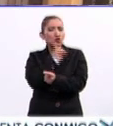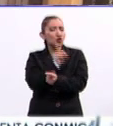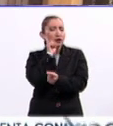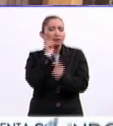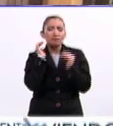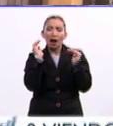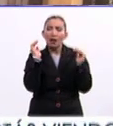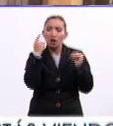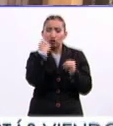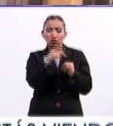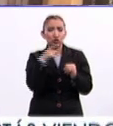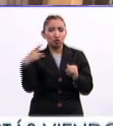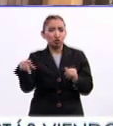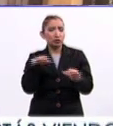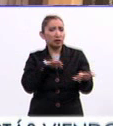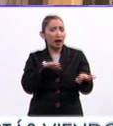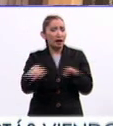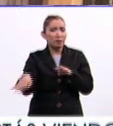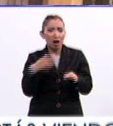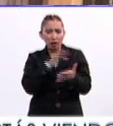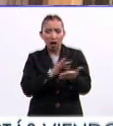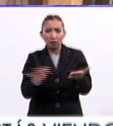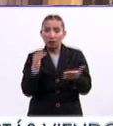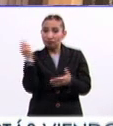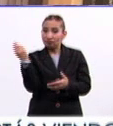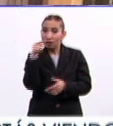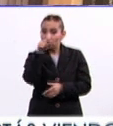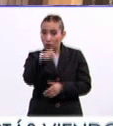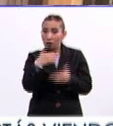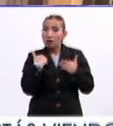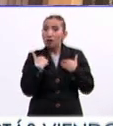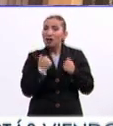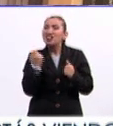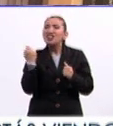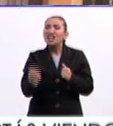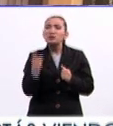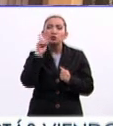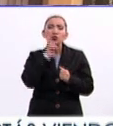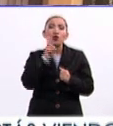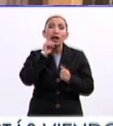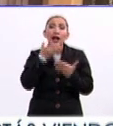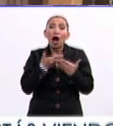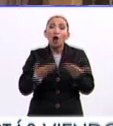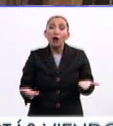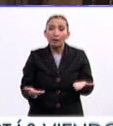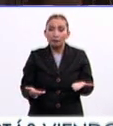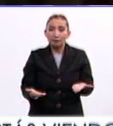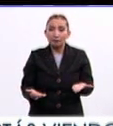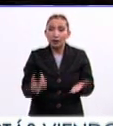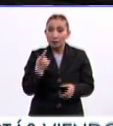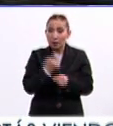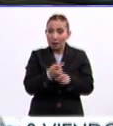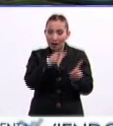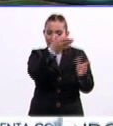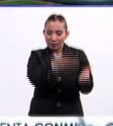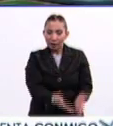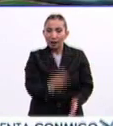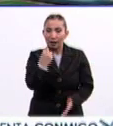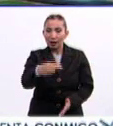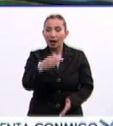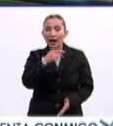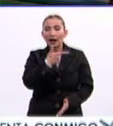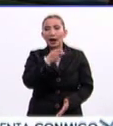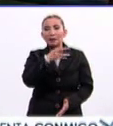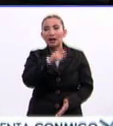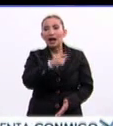trabajos son lecturas necesarias para entender el papel de la mujer hoy en día. La primera de ellas se llama Gabriela Jáuregui,